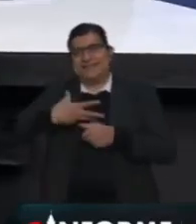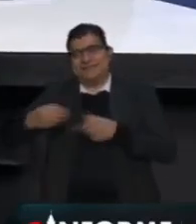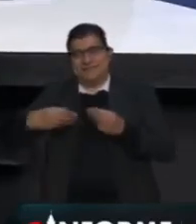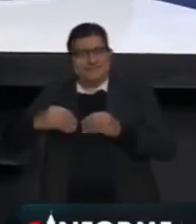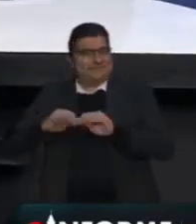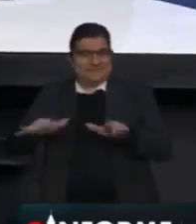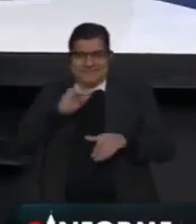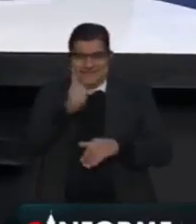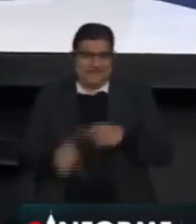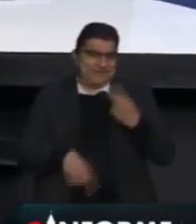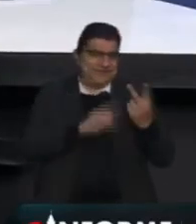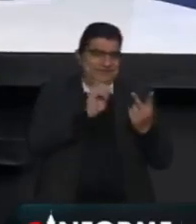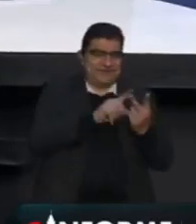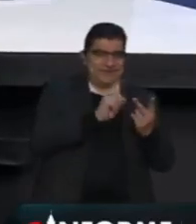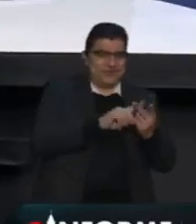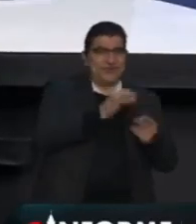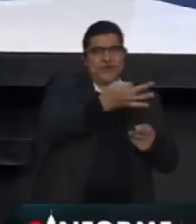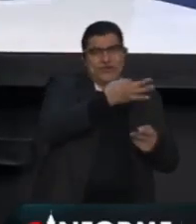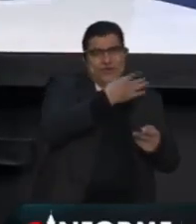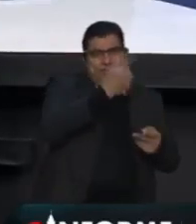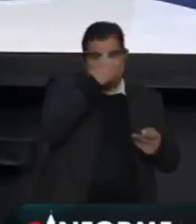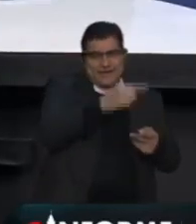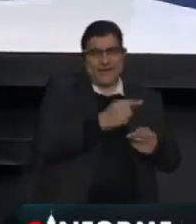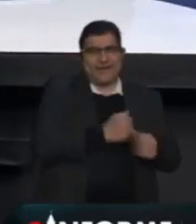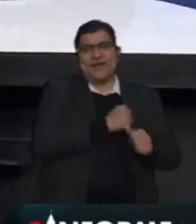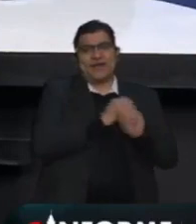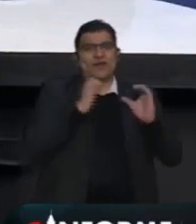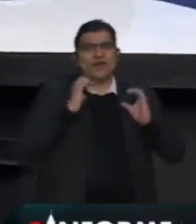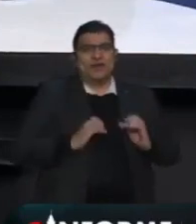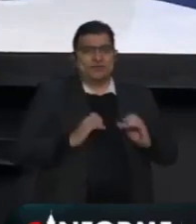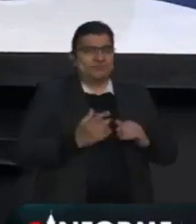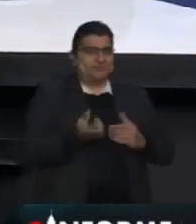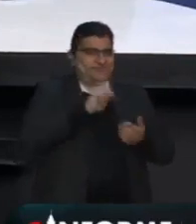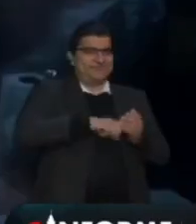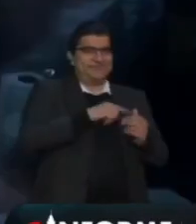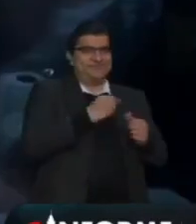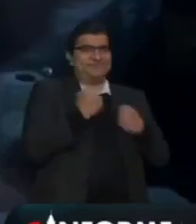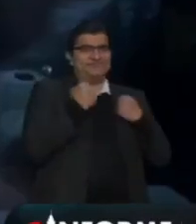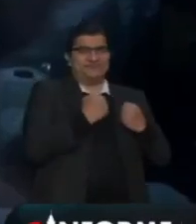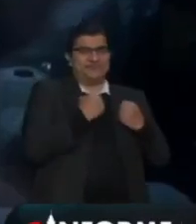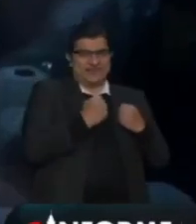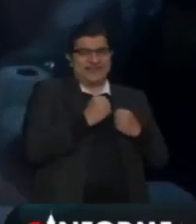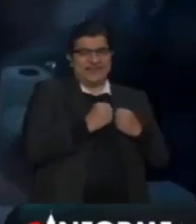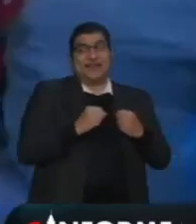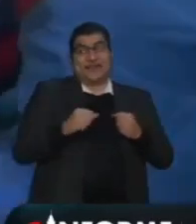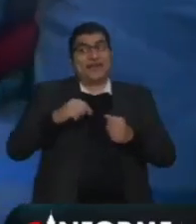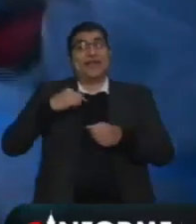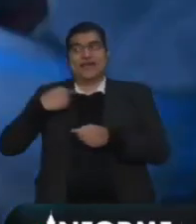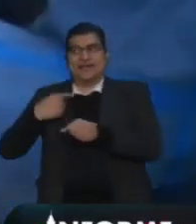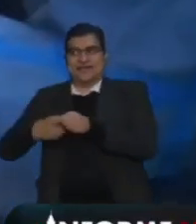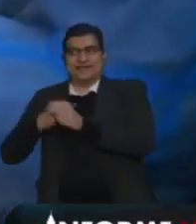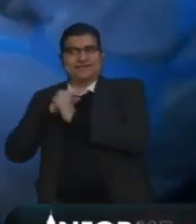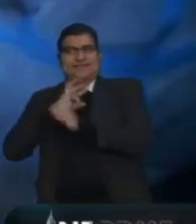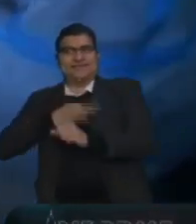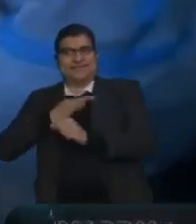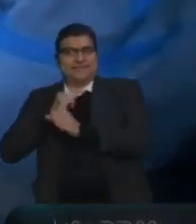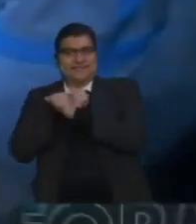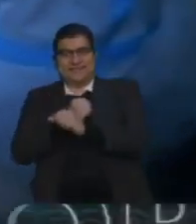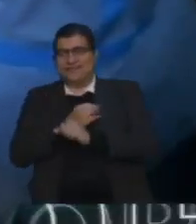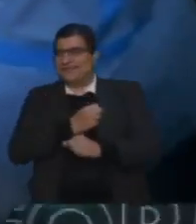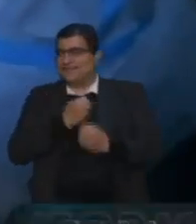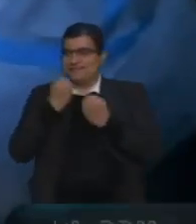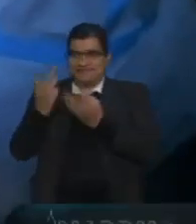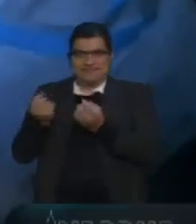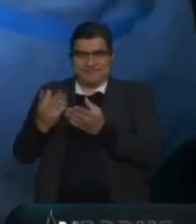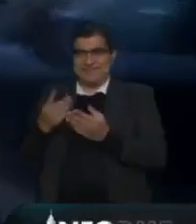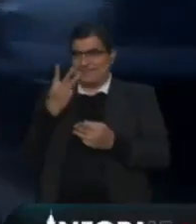reproducir. Y el otro grupo de medicamentos son los anticuerpos monoclonales. Los antivirales se tienen que dar